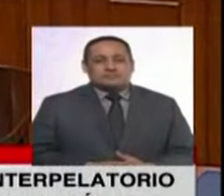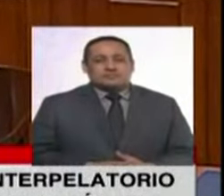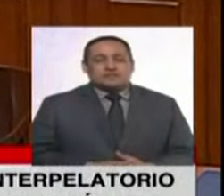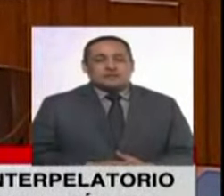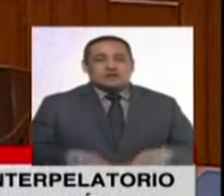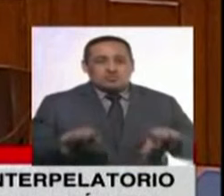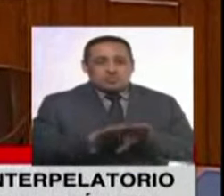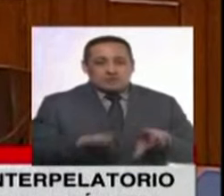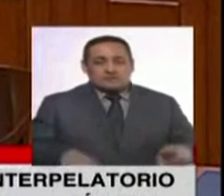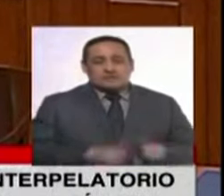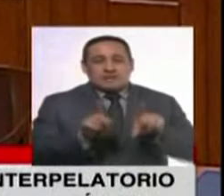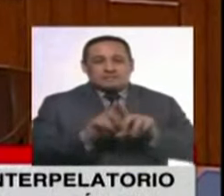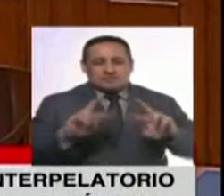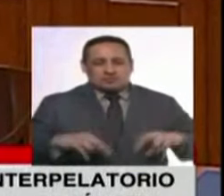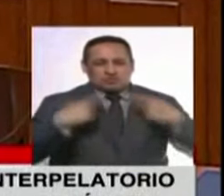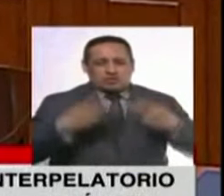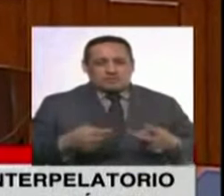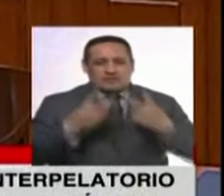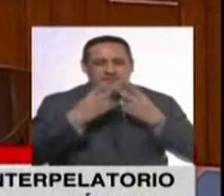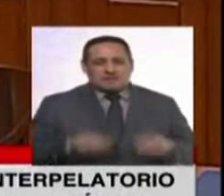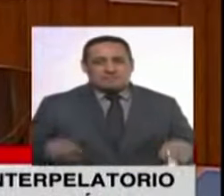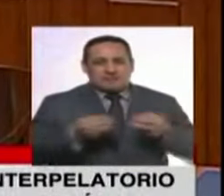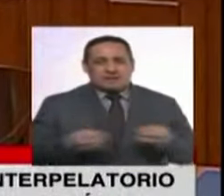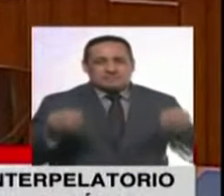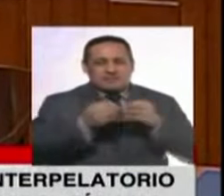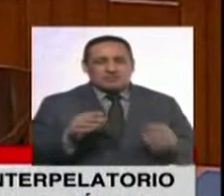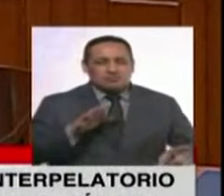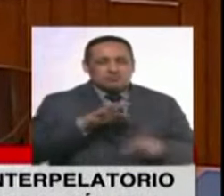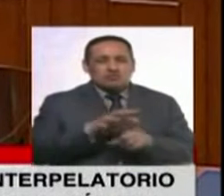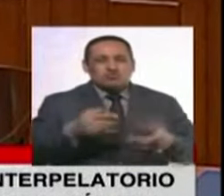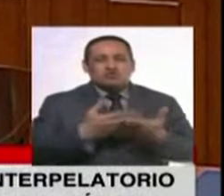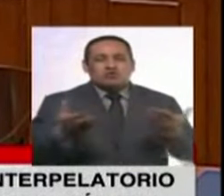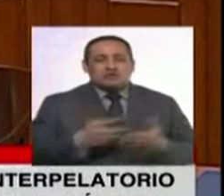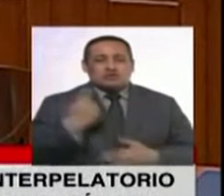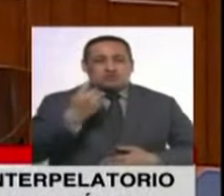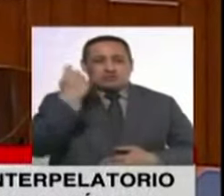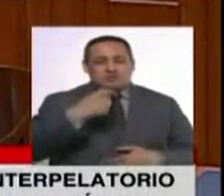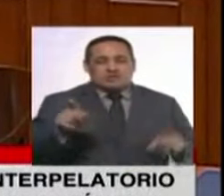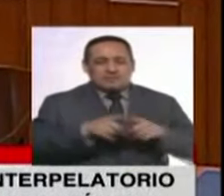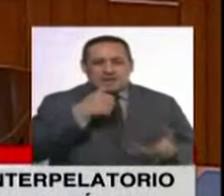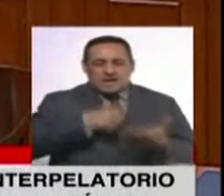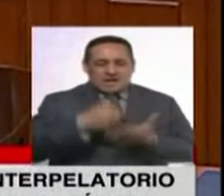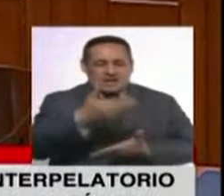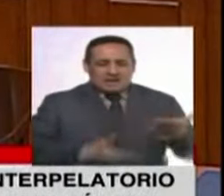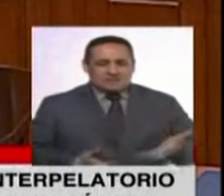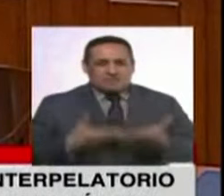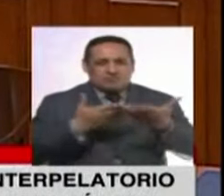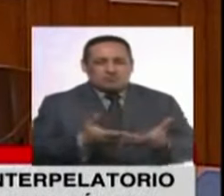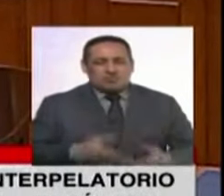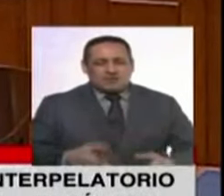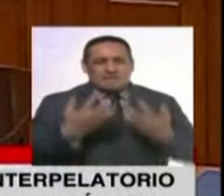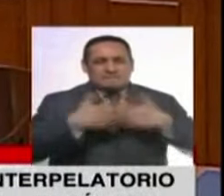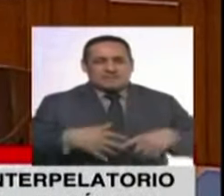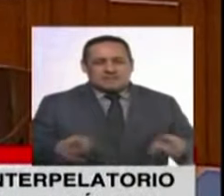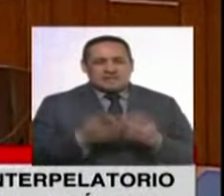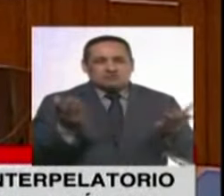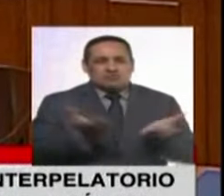Asimismo el incremento de la incidencia extorsiva en Trujillo con el envío de cartas amenazantes a empresarios